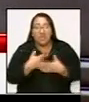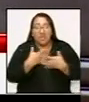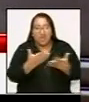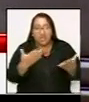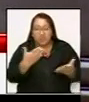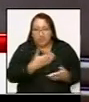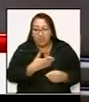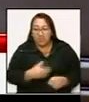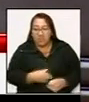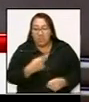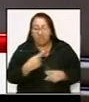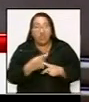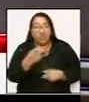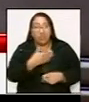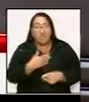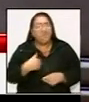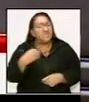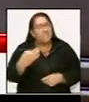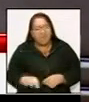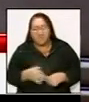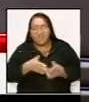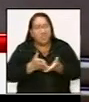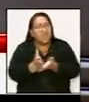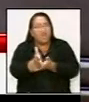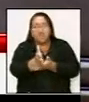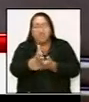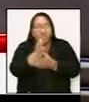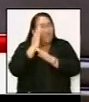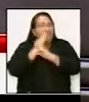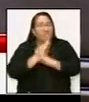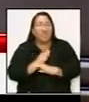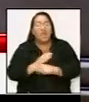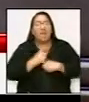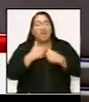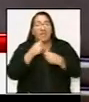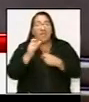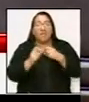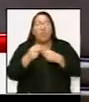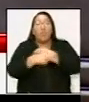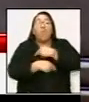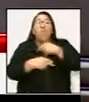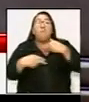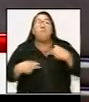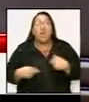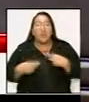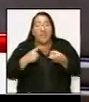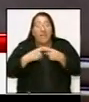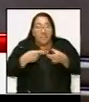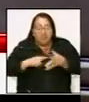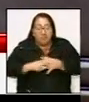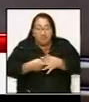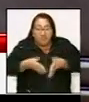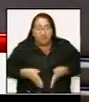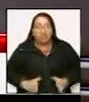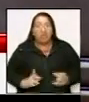gentileza. Por eso, presidente, siempre seguiremos defendiendo la vida del ser humano desde su concepción hasta la muerte